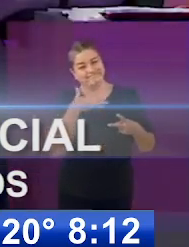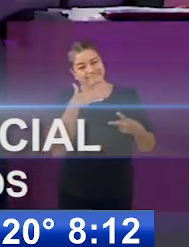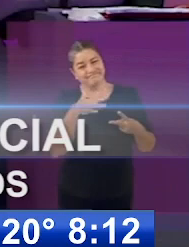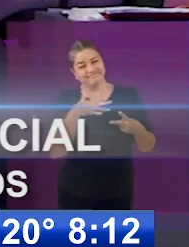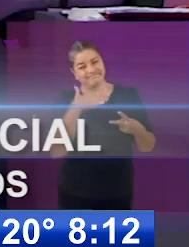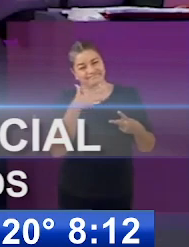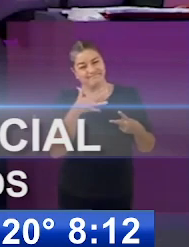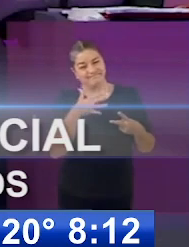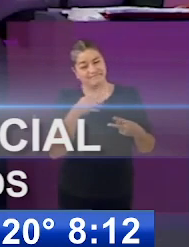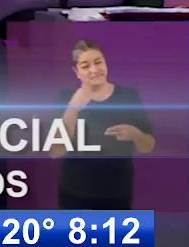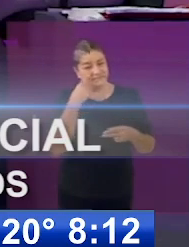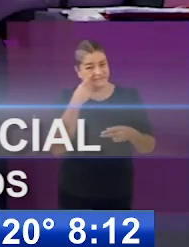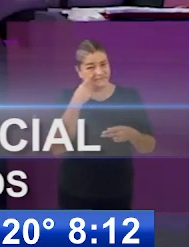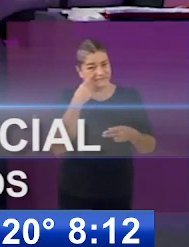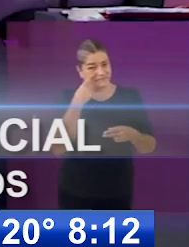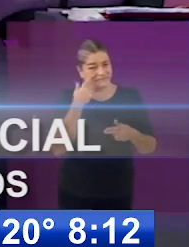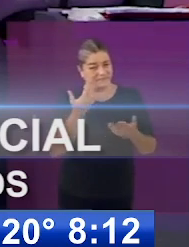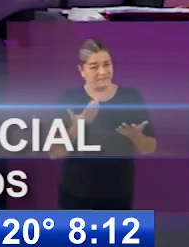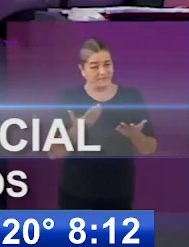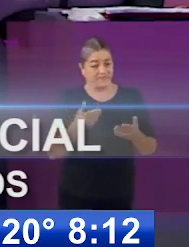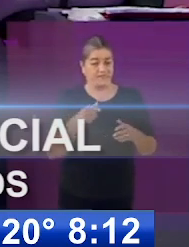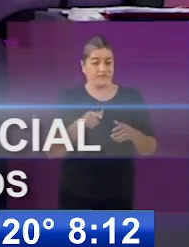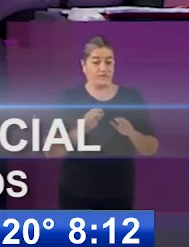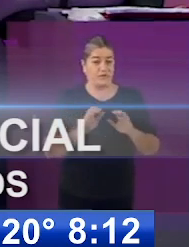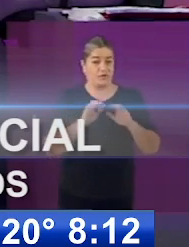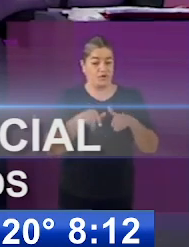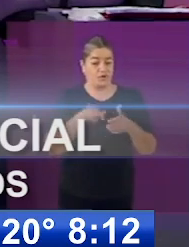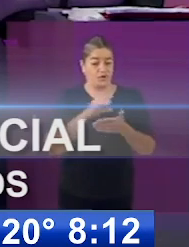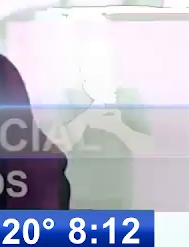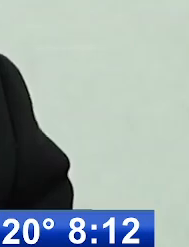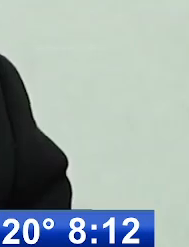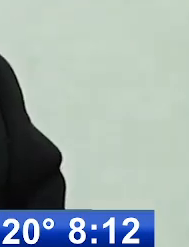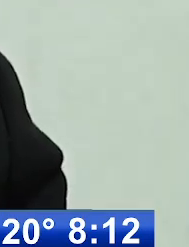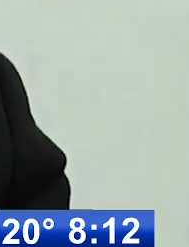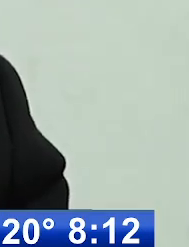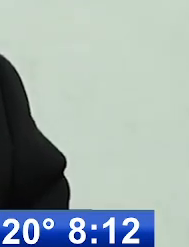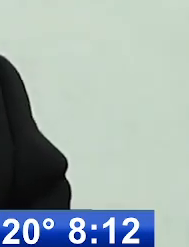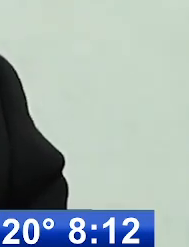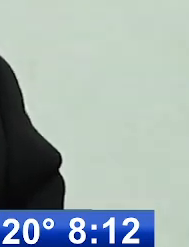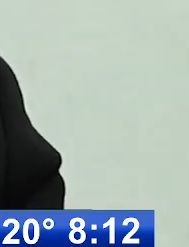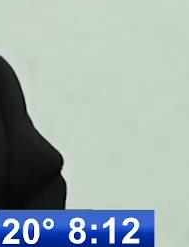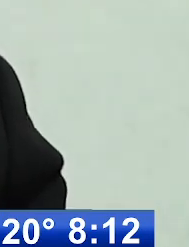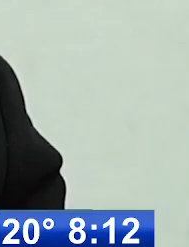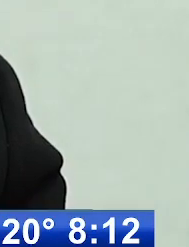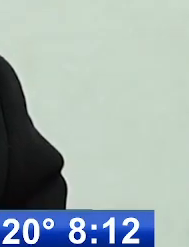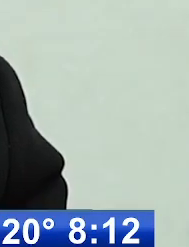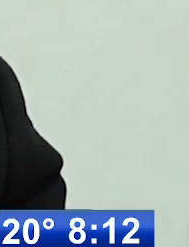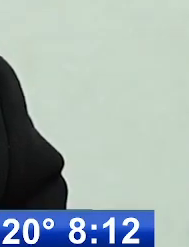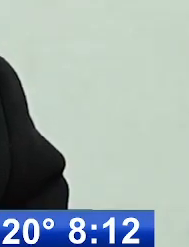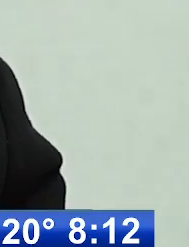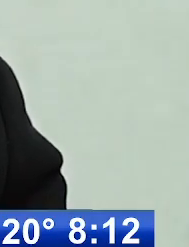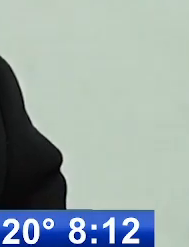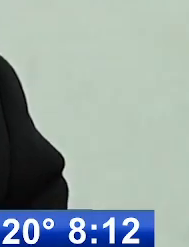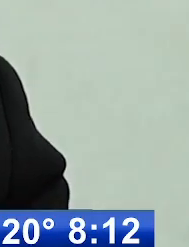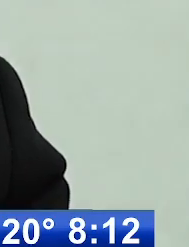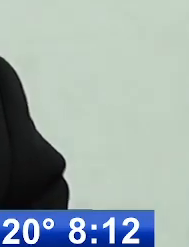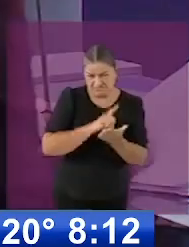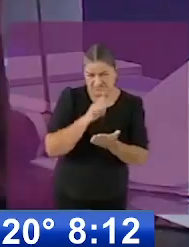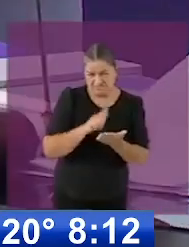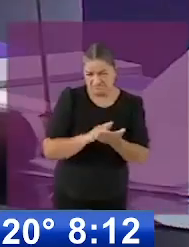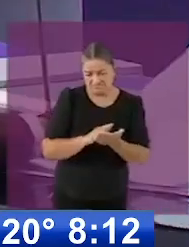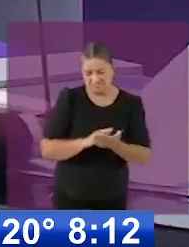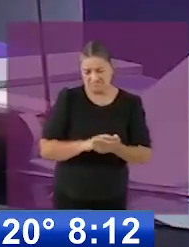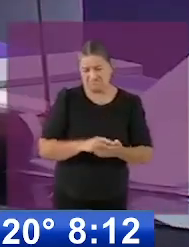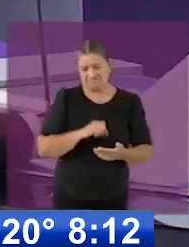sochil la señaló como confrontativa como ha dirigido toda su campaña el economista Marcelo Lara Escalante celebró que existan este